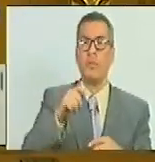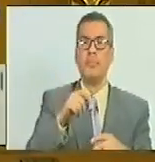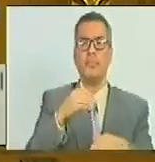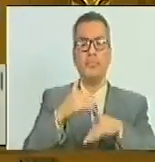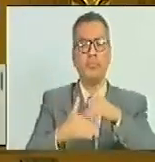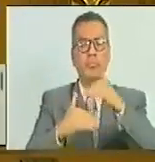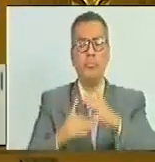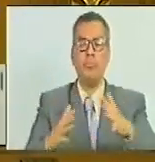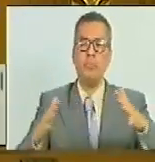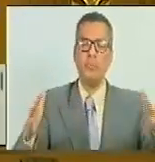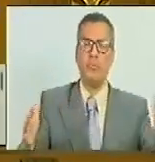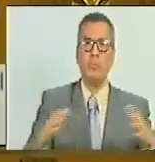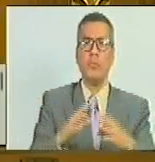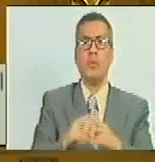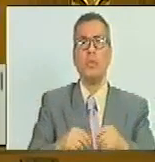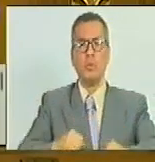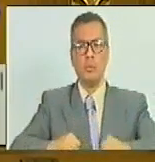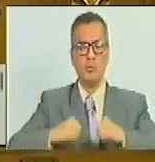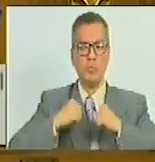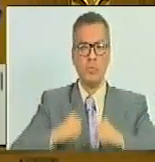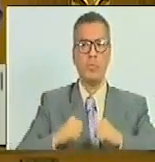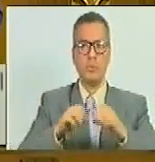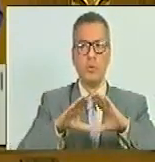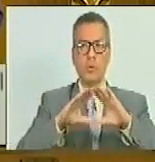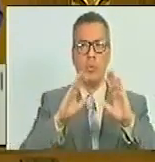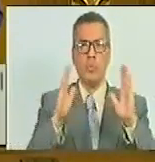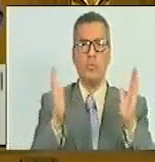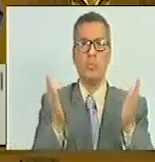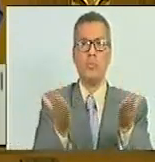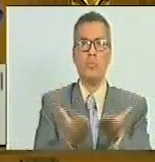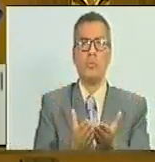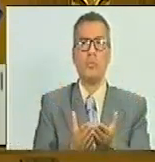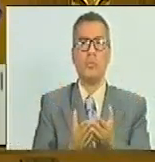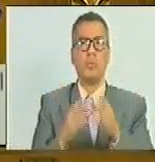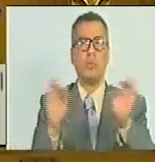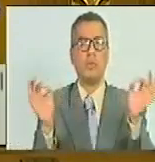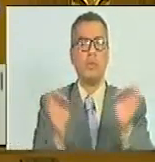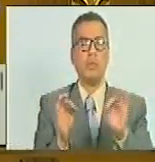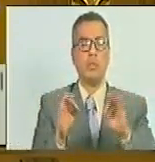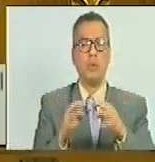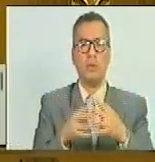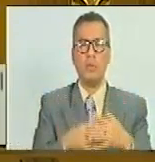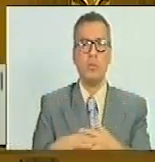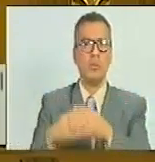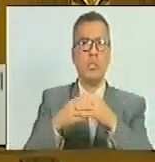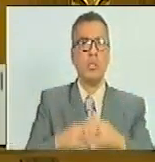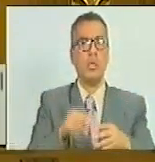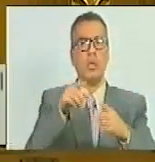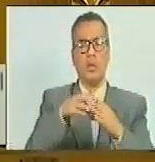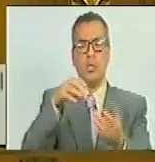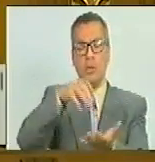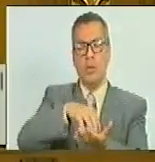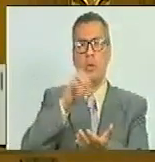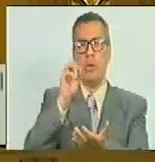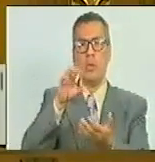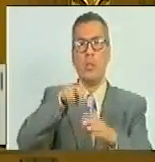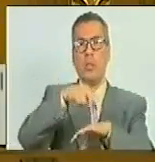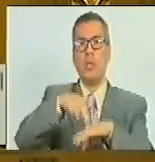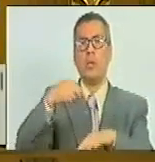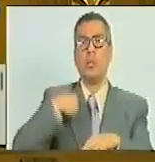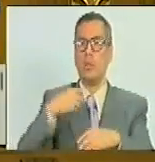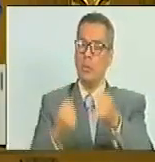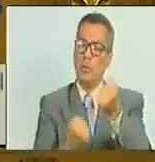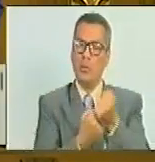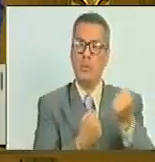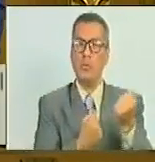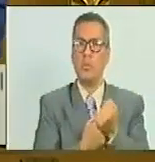pasos gigantes hacia la consolidación de un mundo sin imperios. Desde el Parlamento venezolano debemos